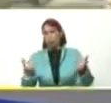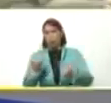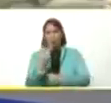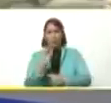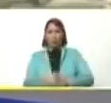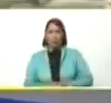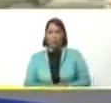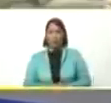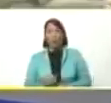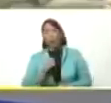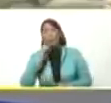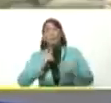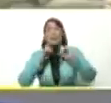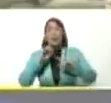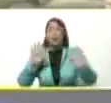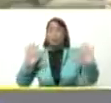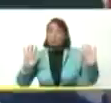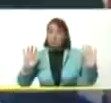¿O miento?